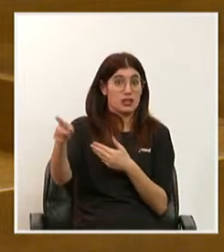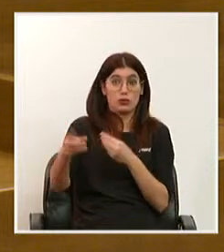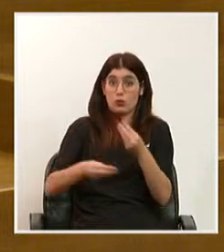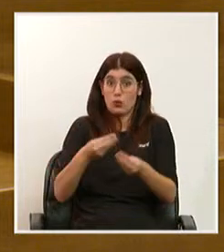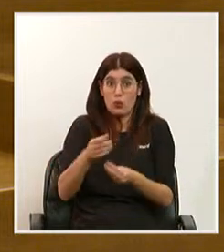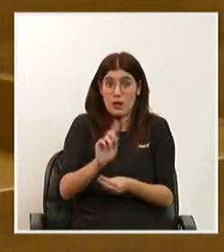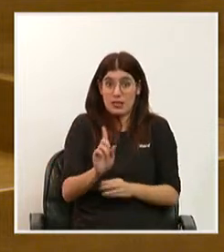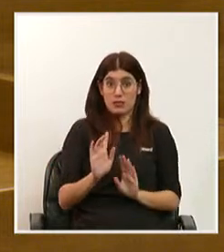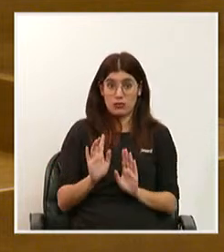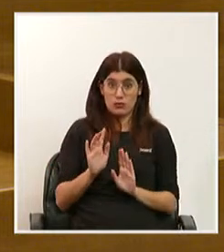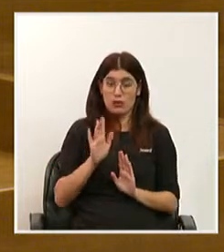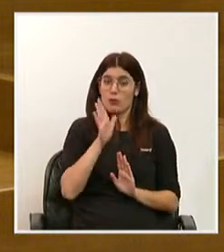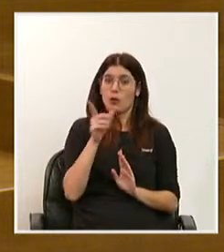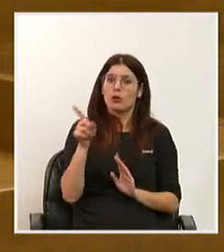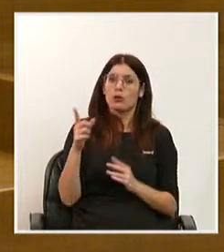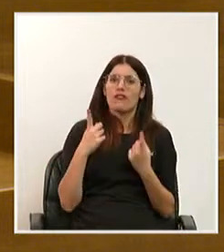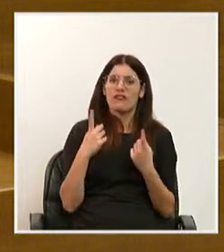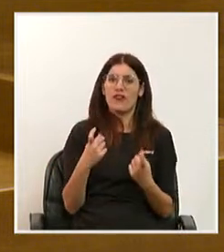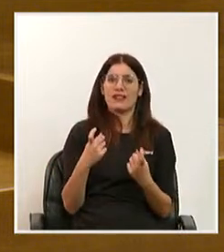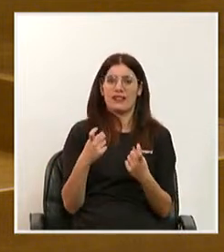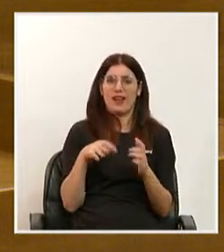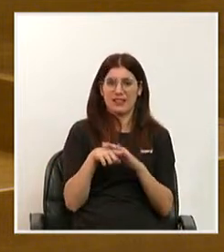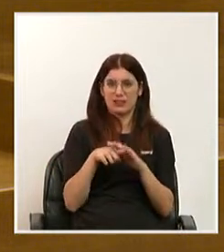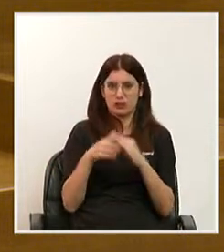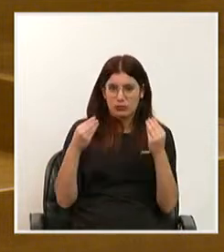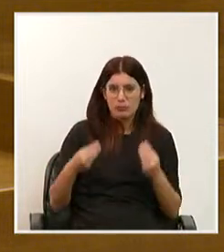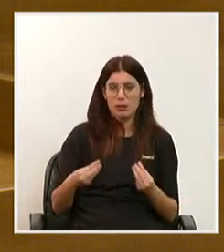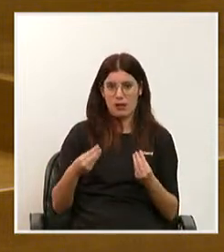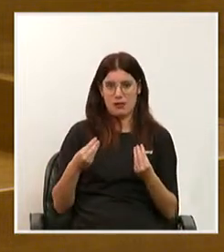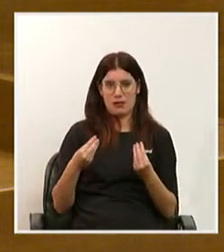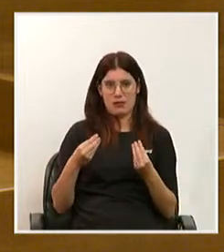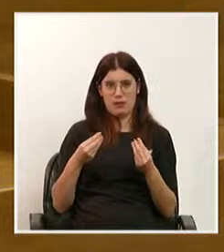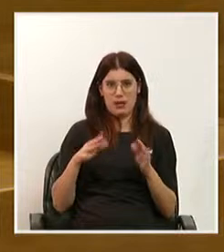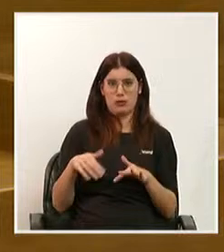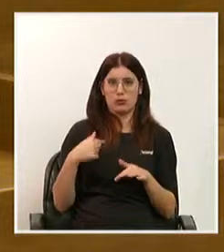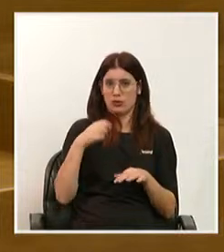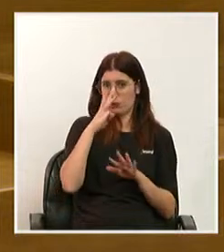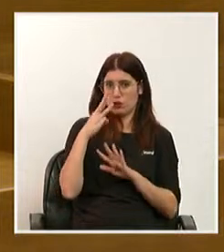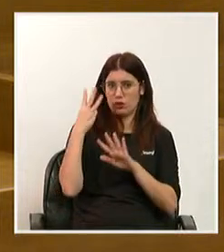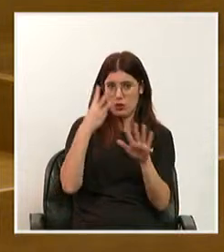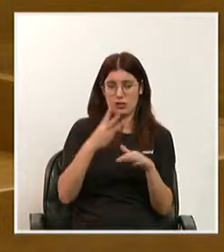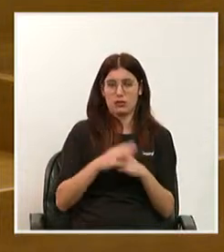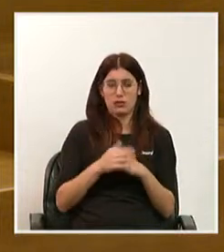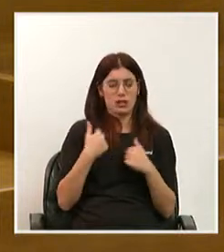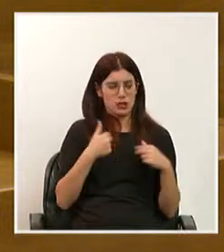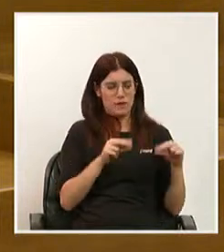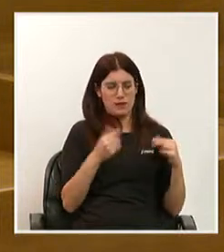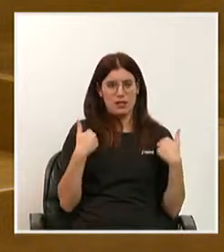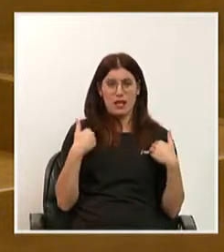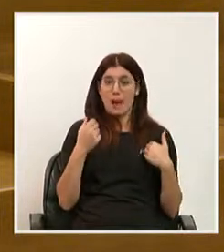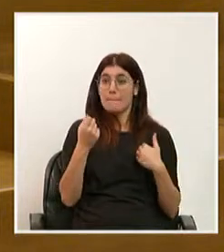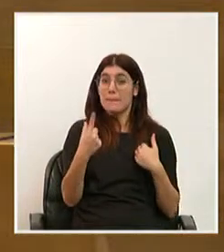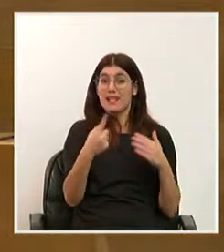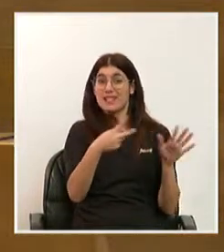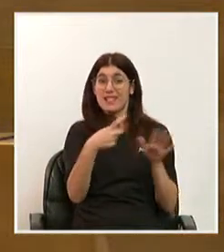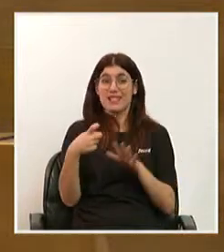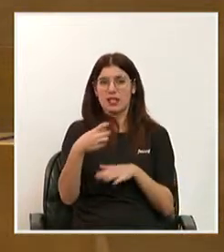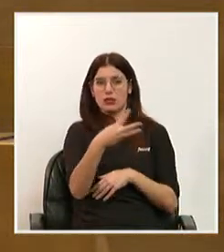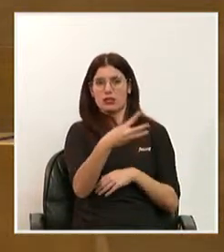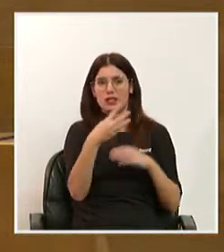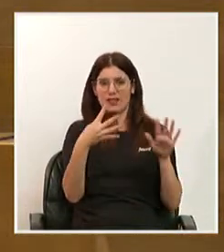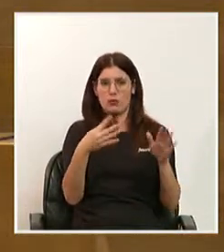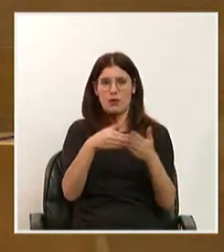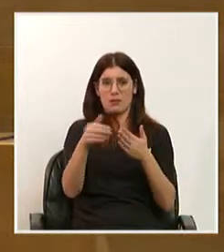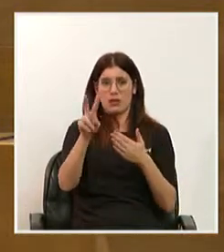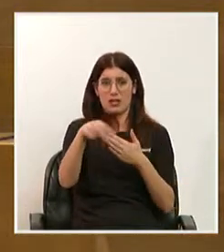ejecutar por su falta de gestión durante estos últimos 8 aos señora gasco término presidenta 1639 millones de